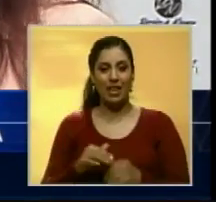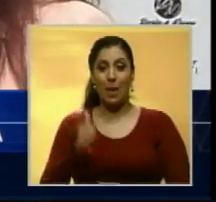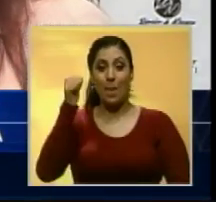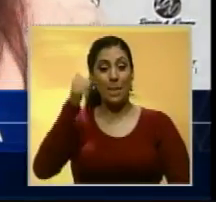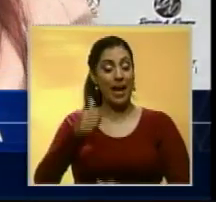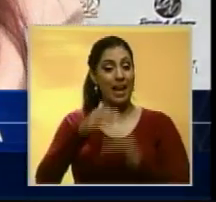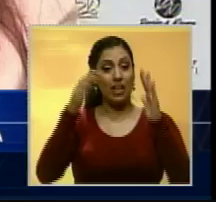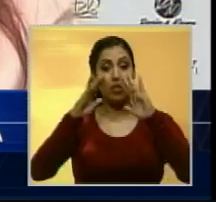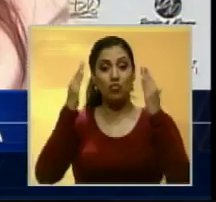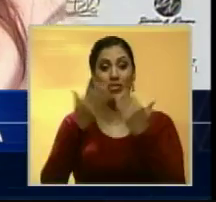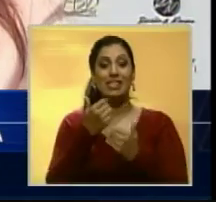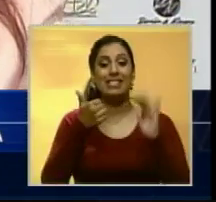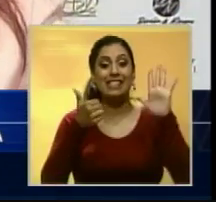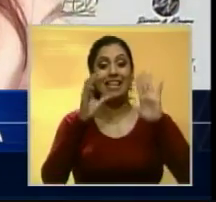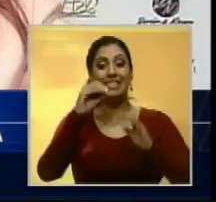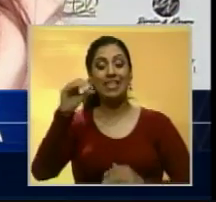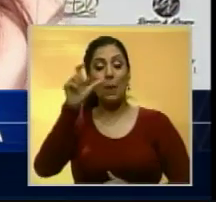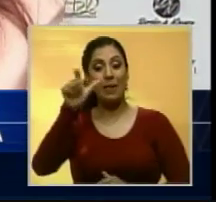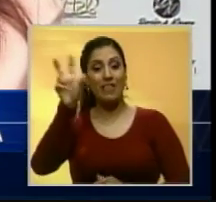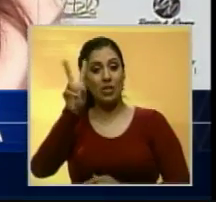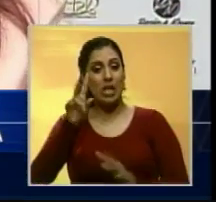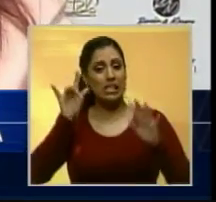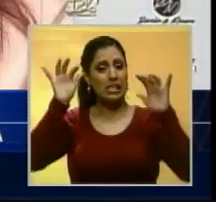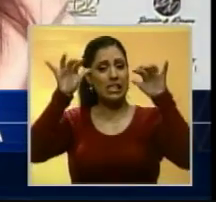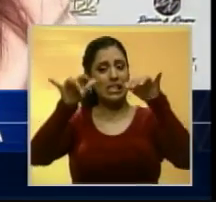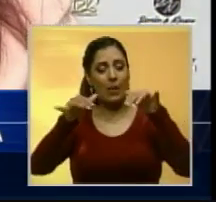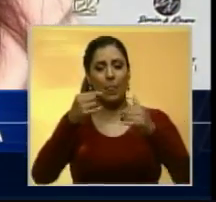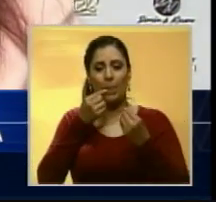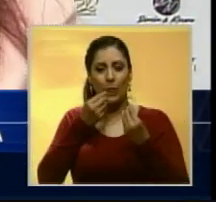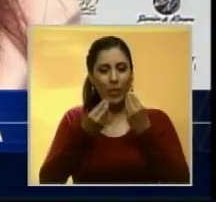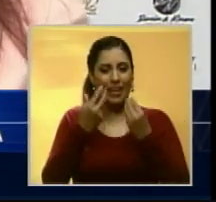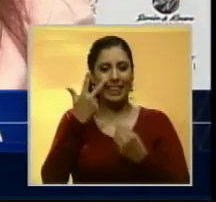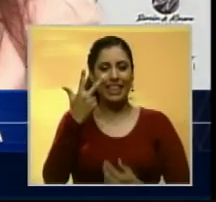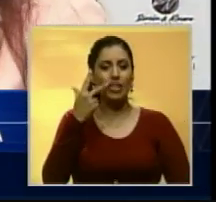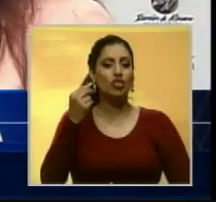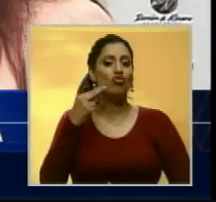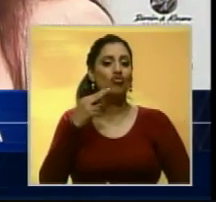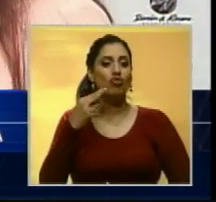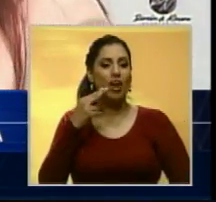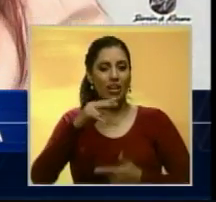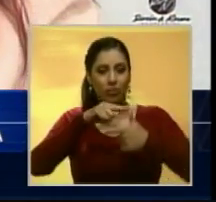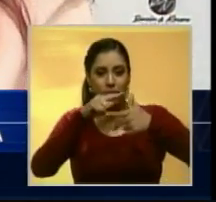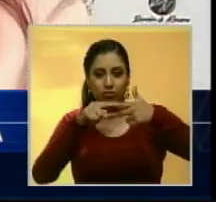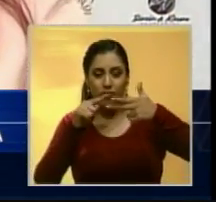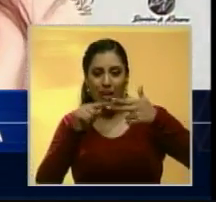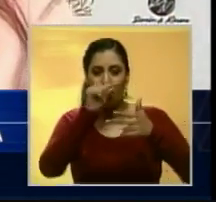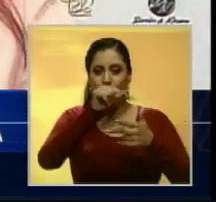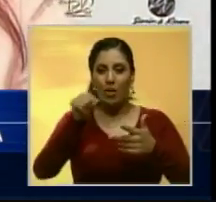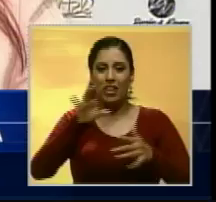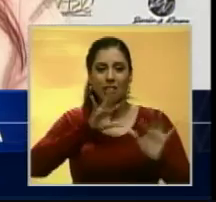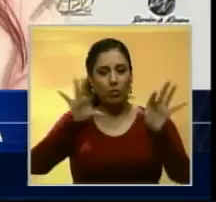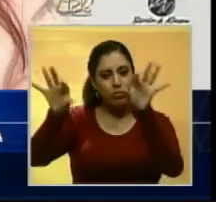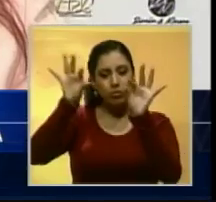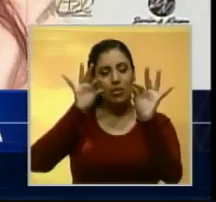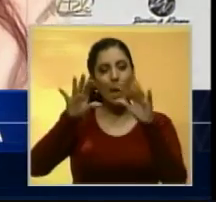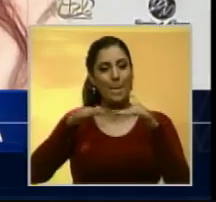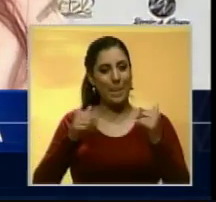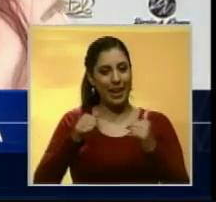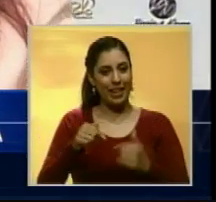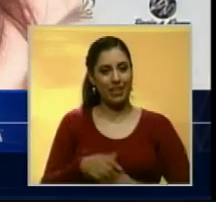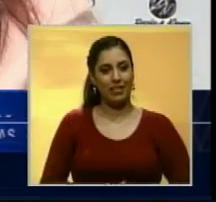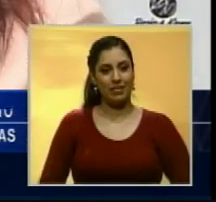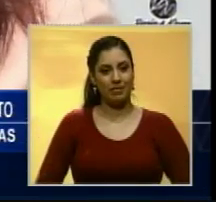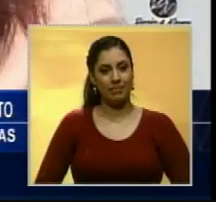del mundo, 600 venezolanos, vamos a estar allí catando los 3 chocolates que fueron escogidos para esta